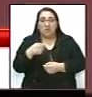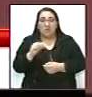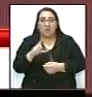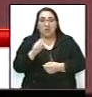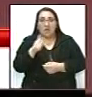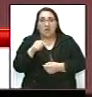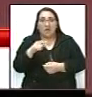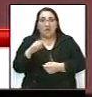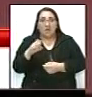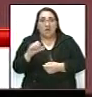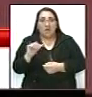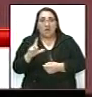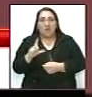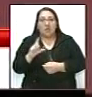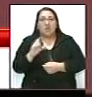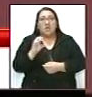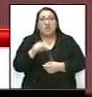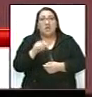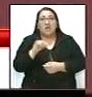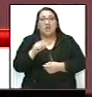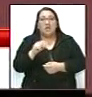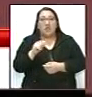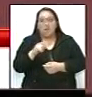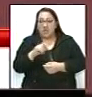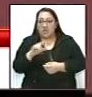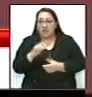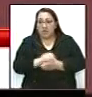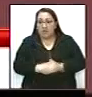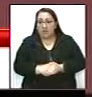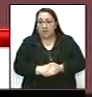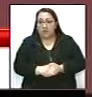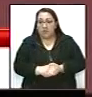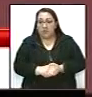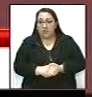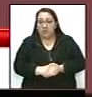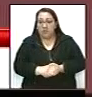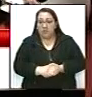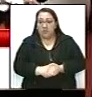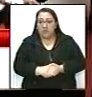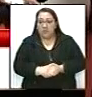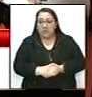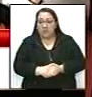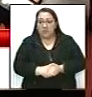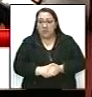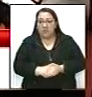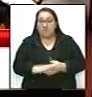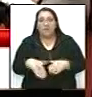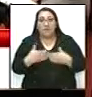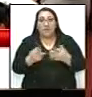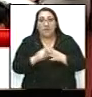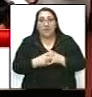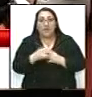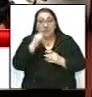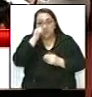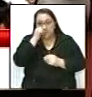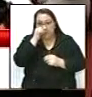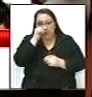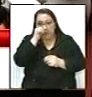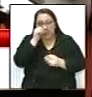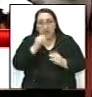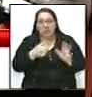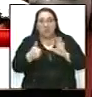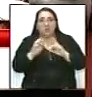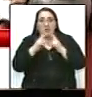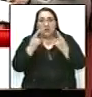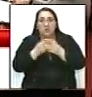Alberto Quintanilla Chacón, Damos inicio a la sexta sesión